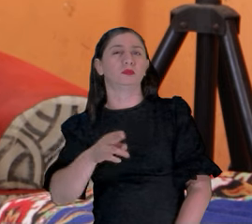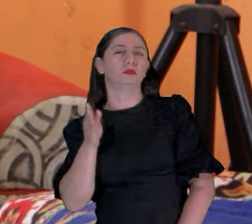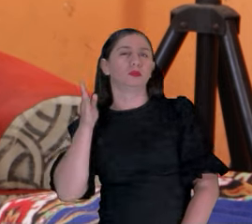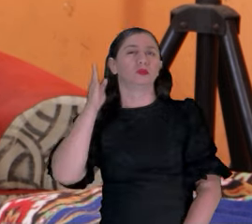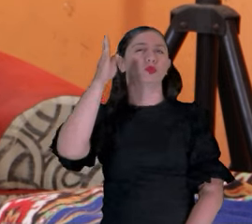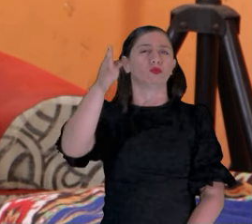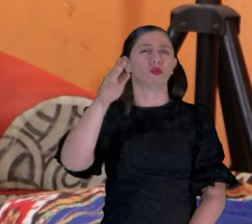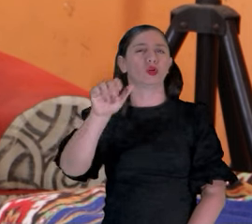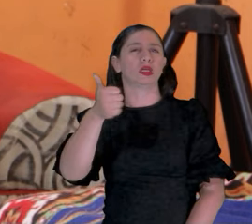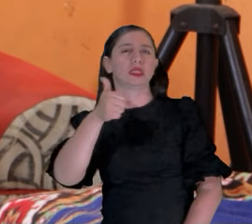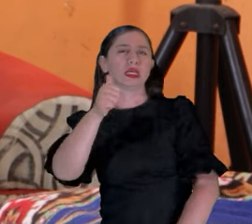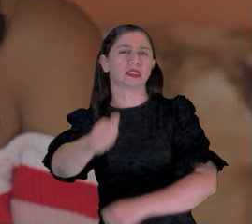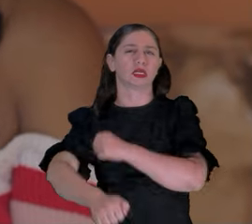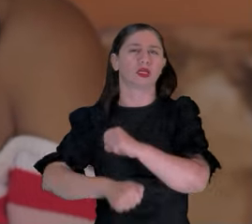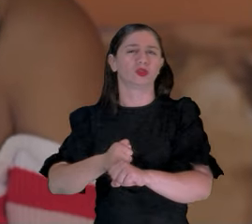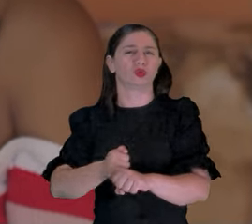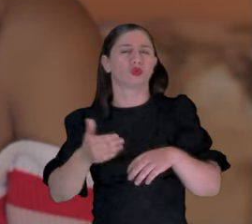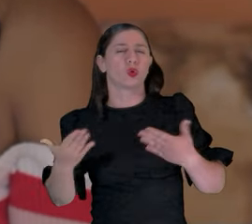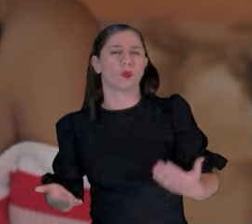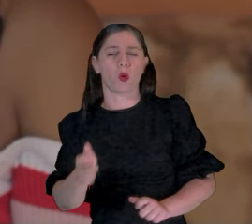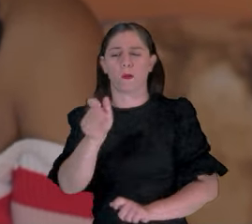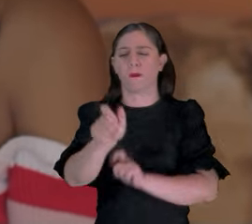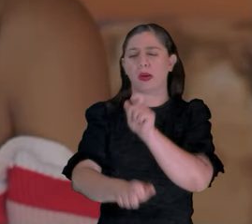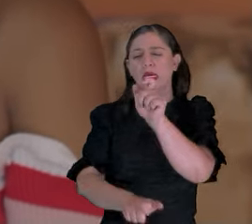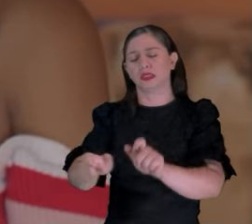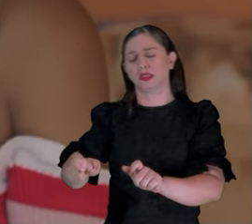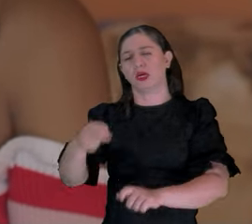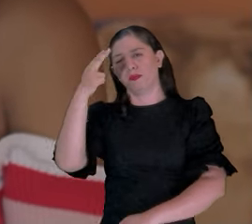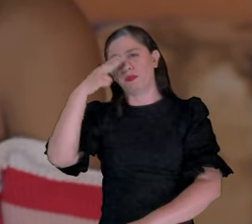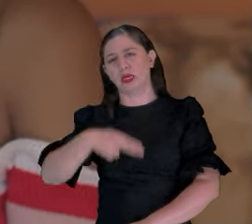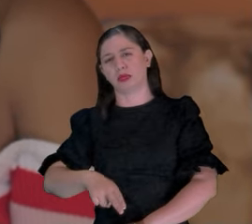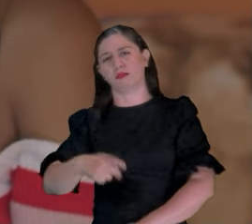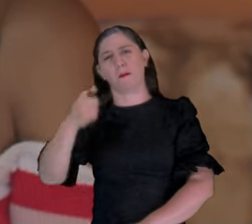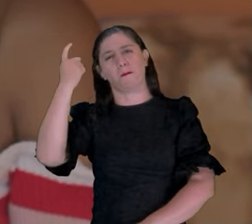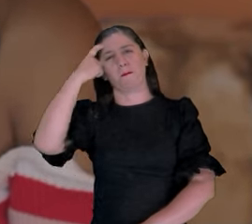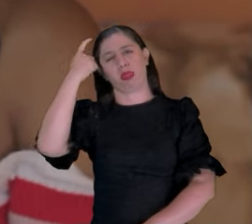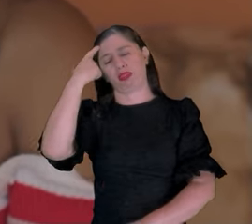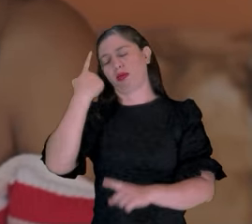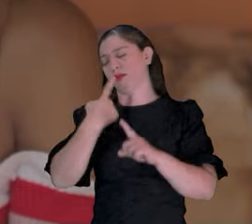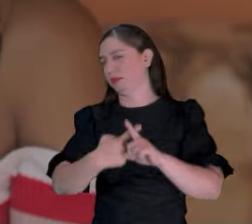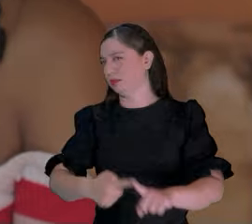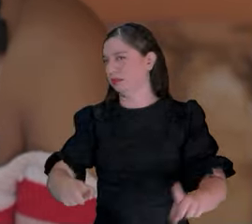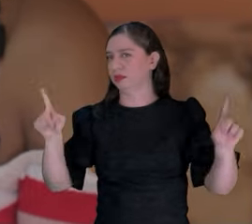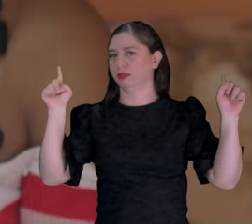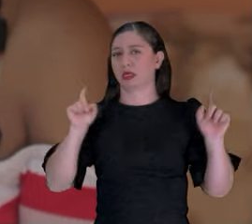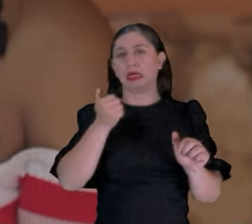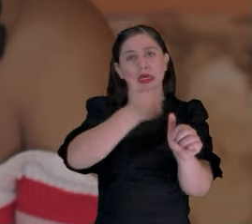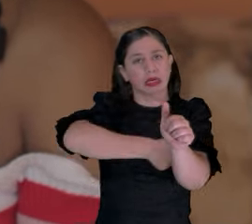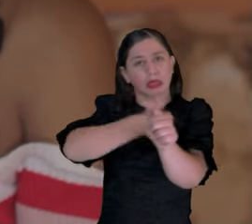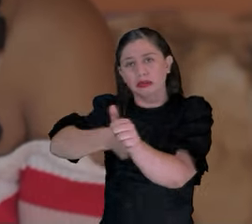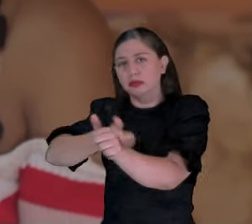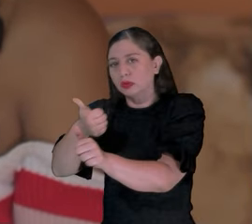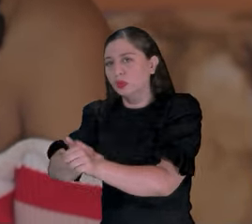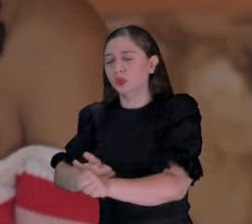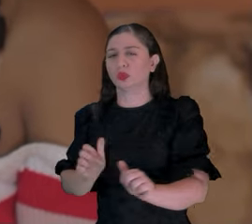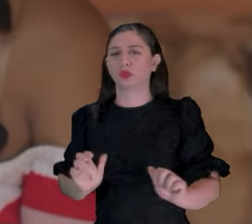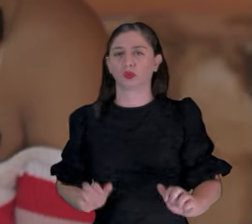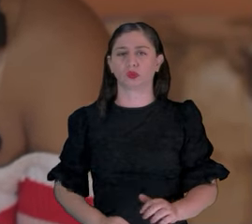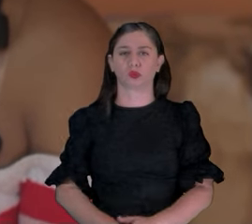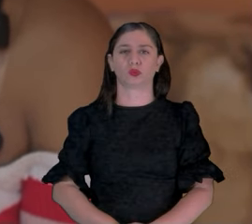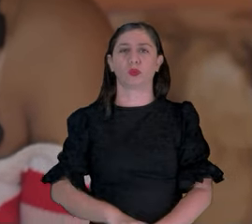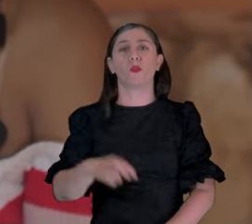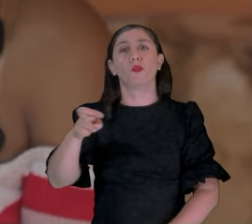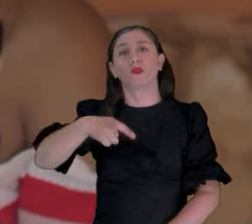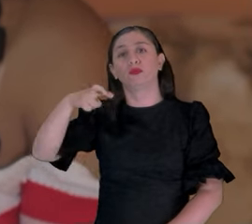Ay. ¿Cómo me gustaría ver a mis hijos en 10 años? Ser unas personas de mente diferente, que